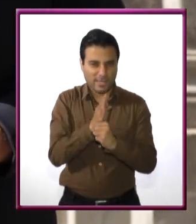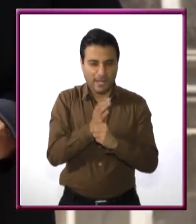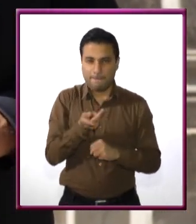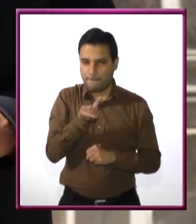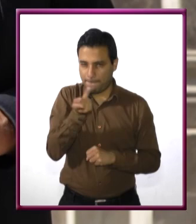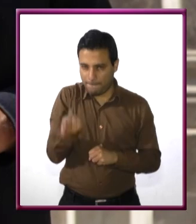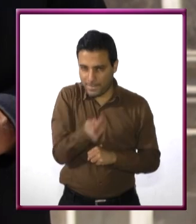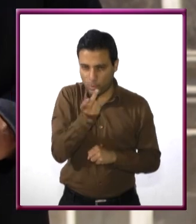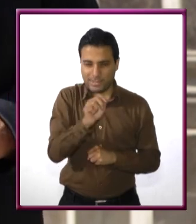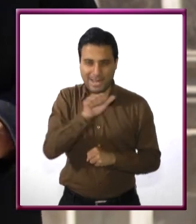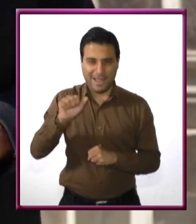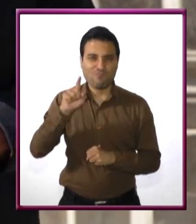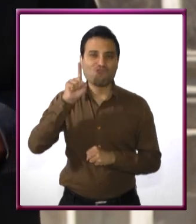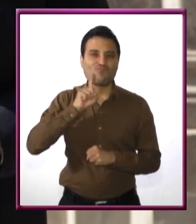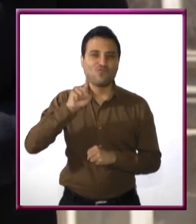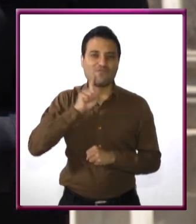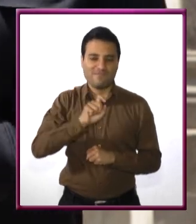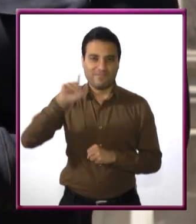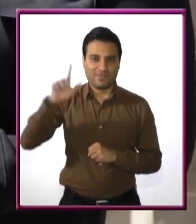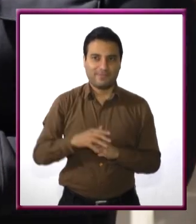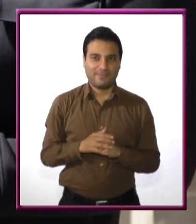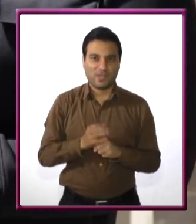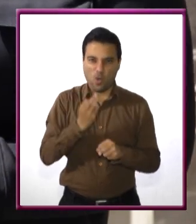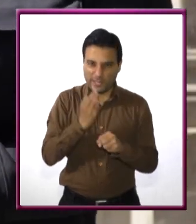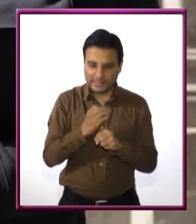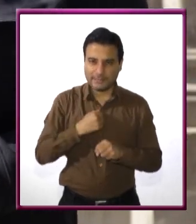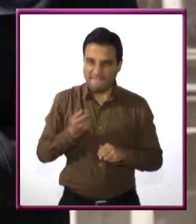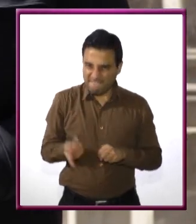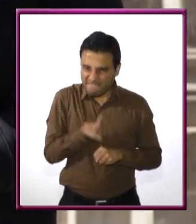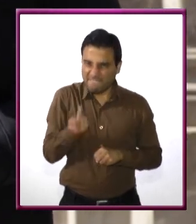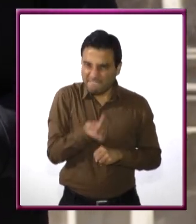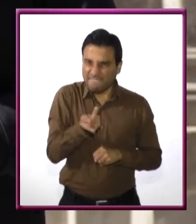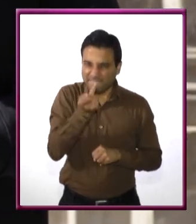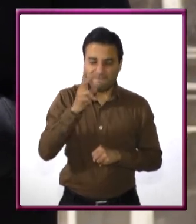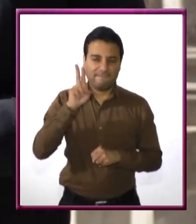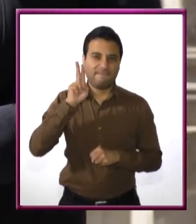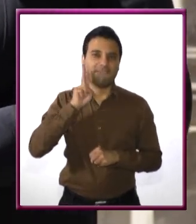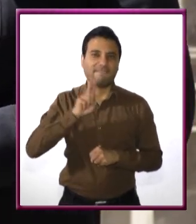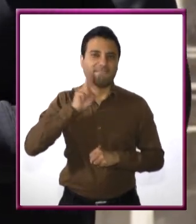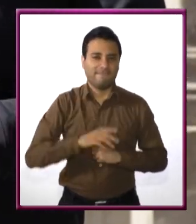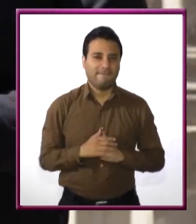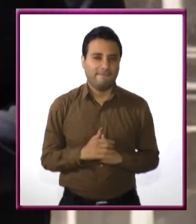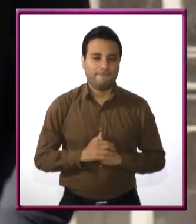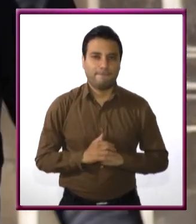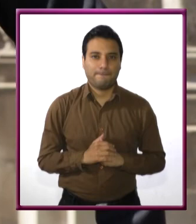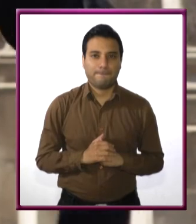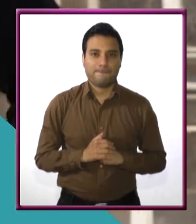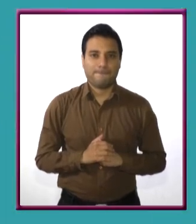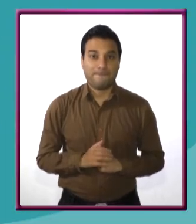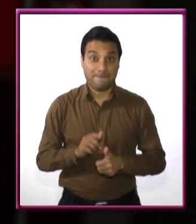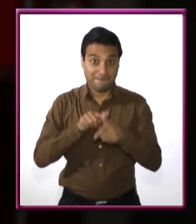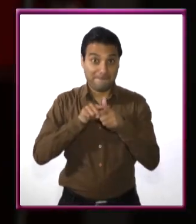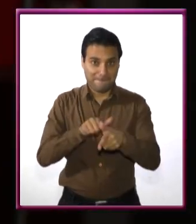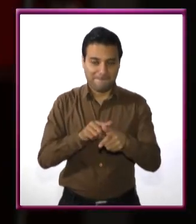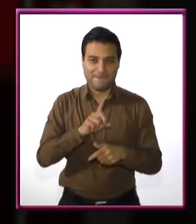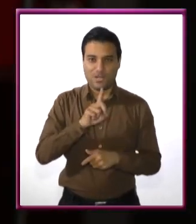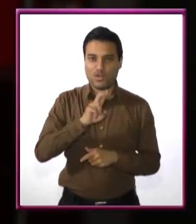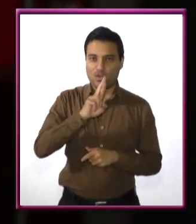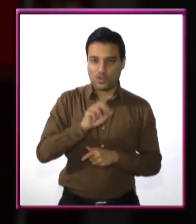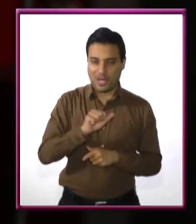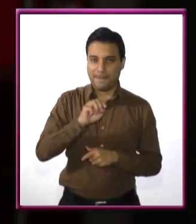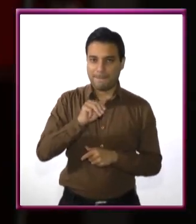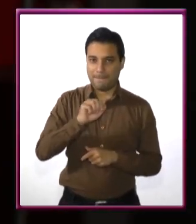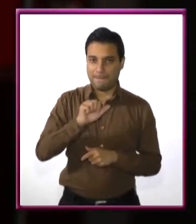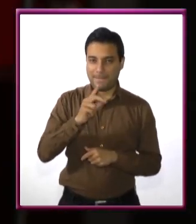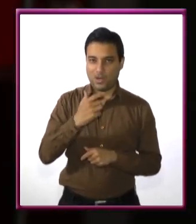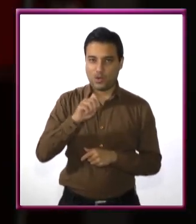hacerle más preguntas a nuestra invitada, porque hoy sí andamos con una mente muy de filósofos, filosa, filosa. Continuamos con la